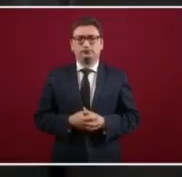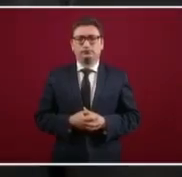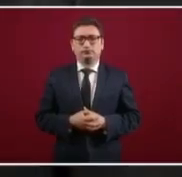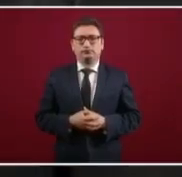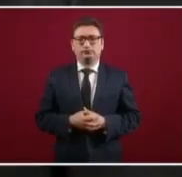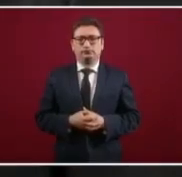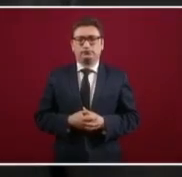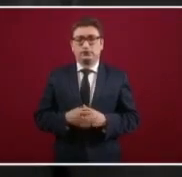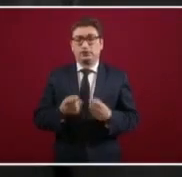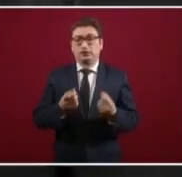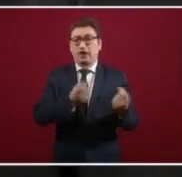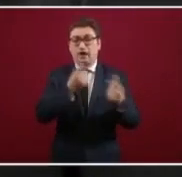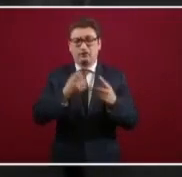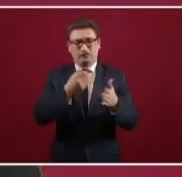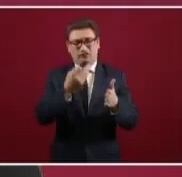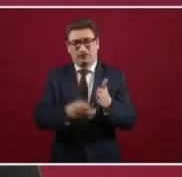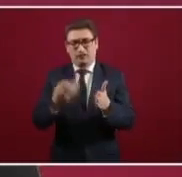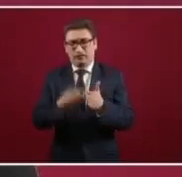simulación